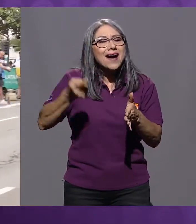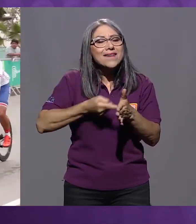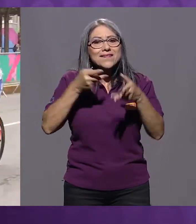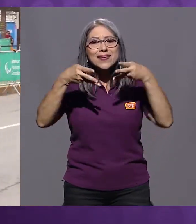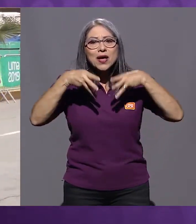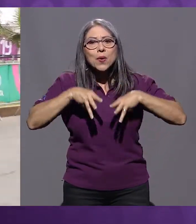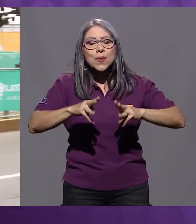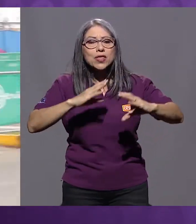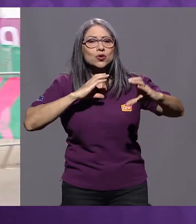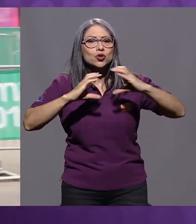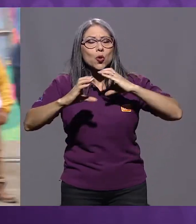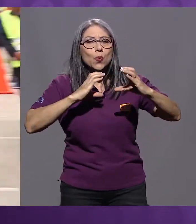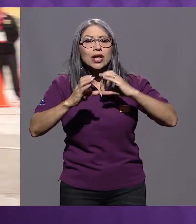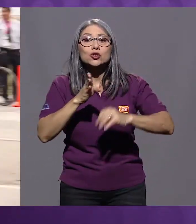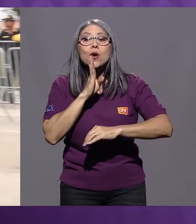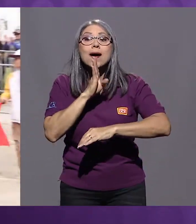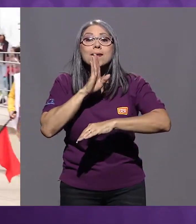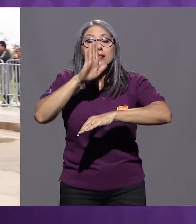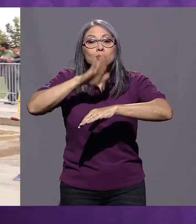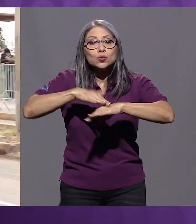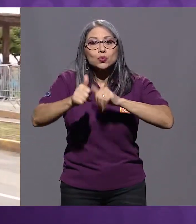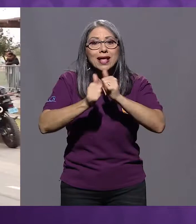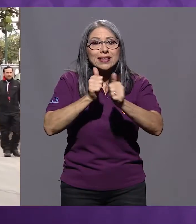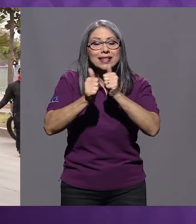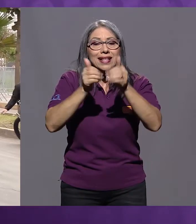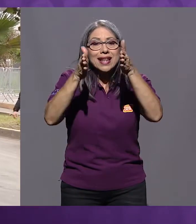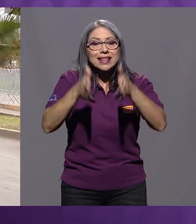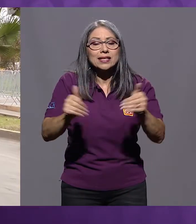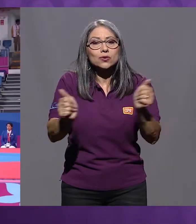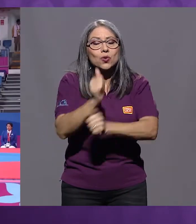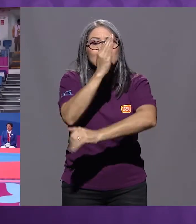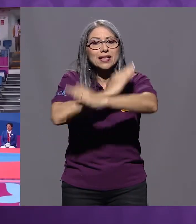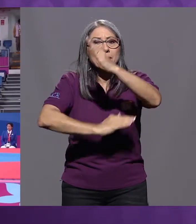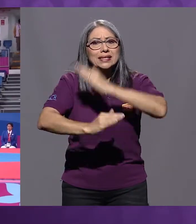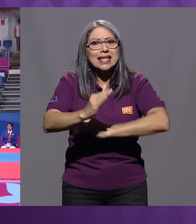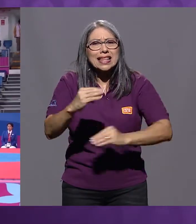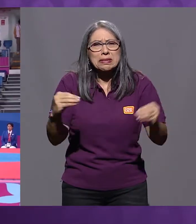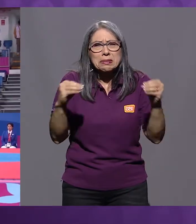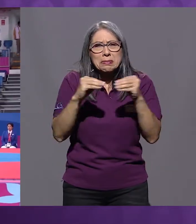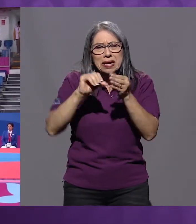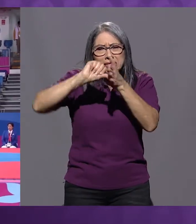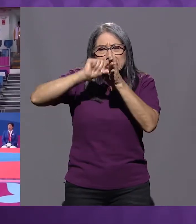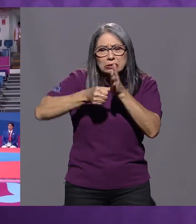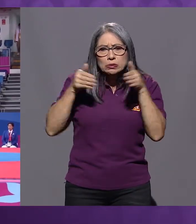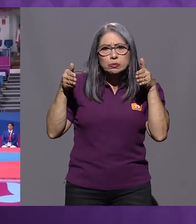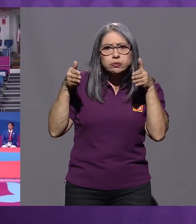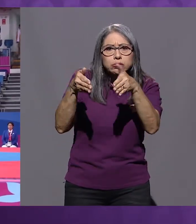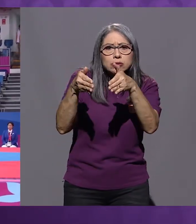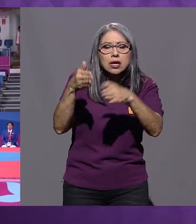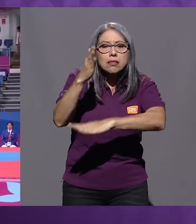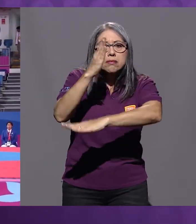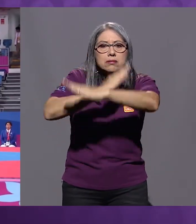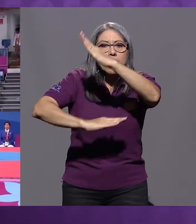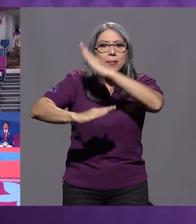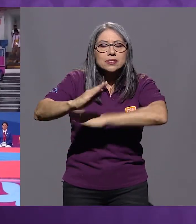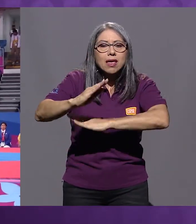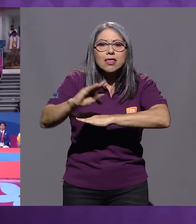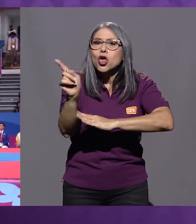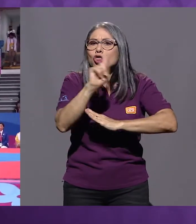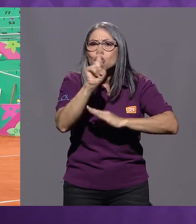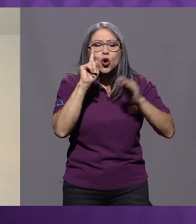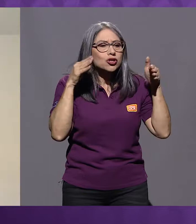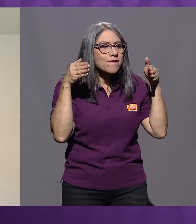de comunicación se dirigen a los atletas con discapacidad enfocándose en la discapacidad y no en